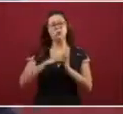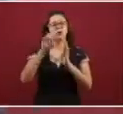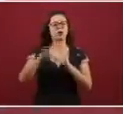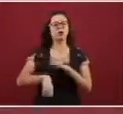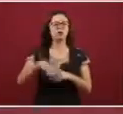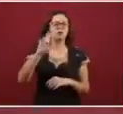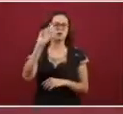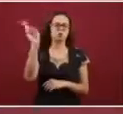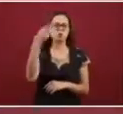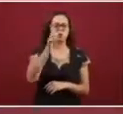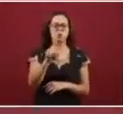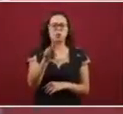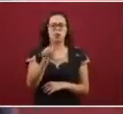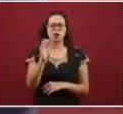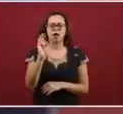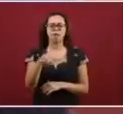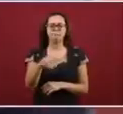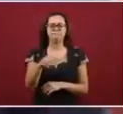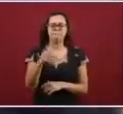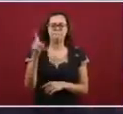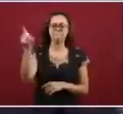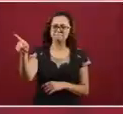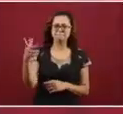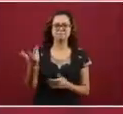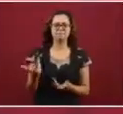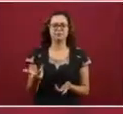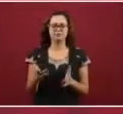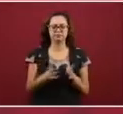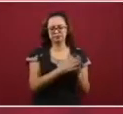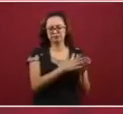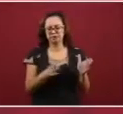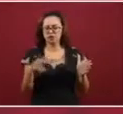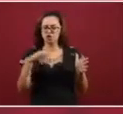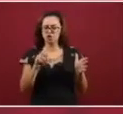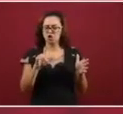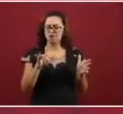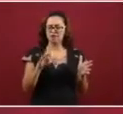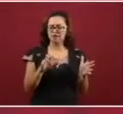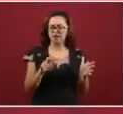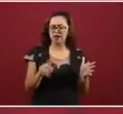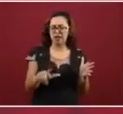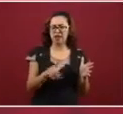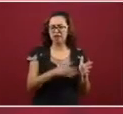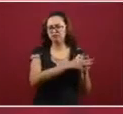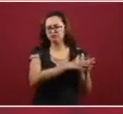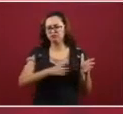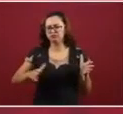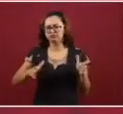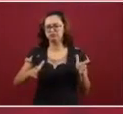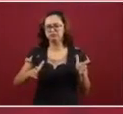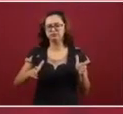de los movimientos, durante el periodo neoliberal se